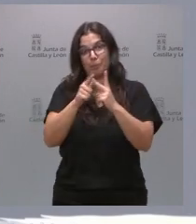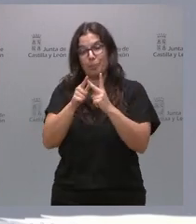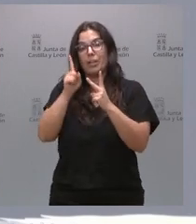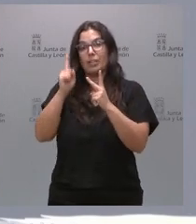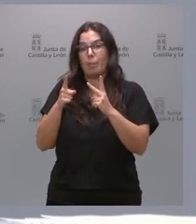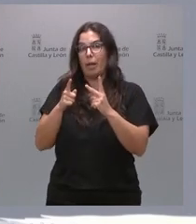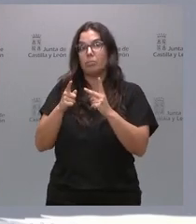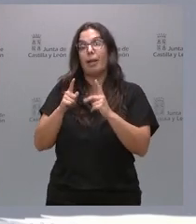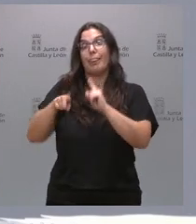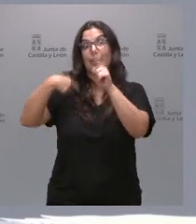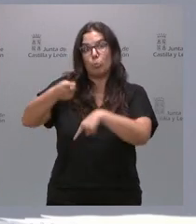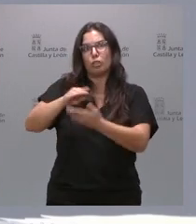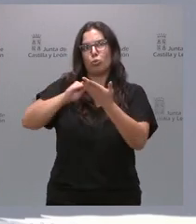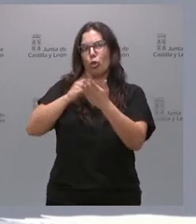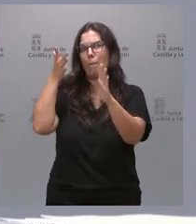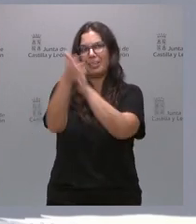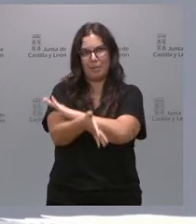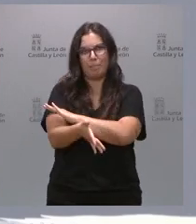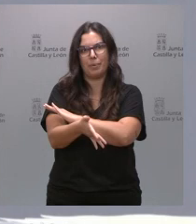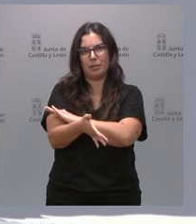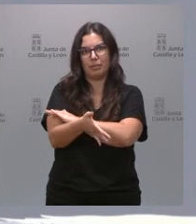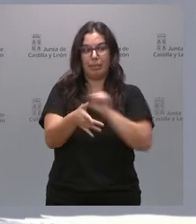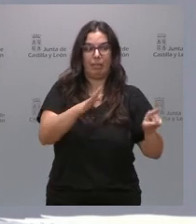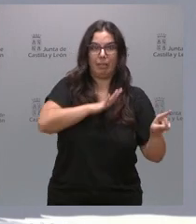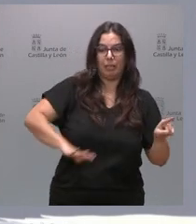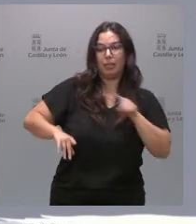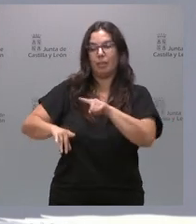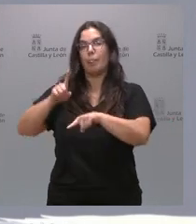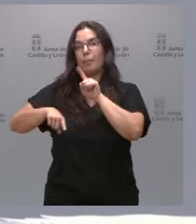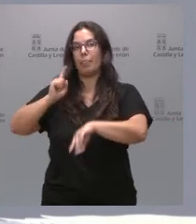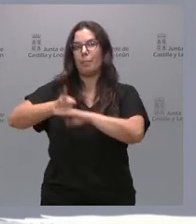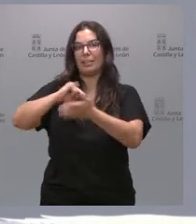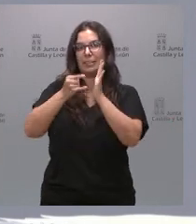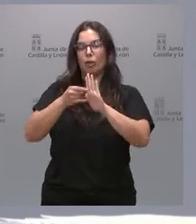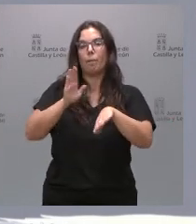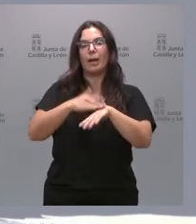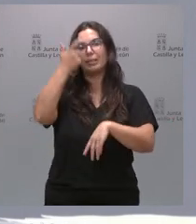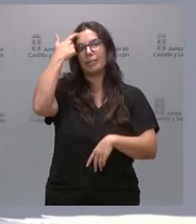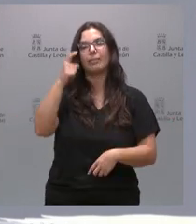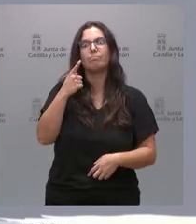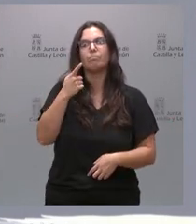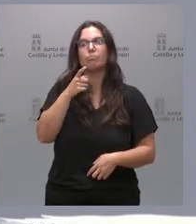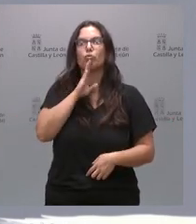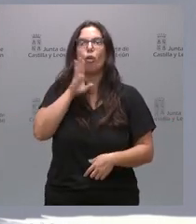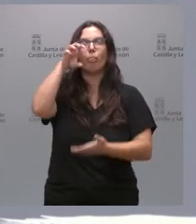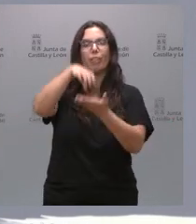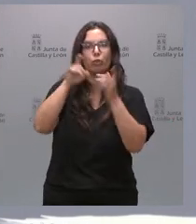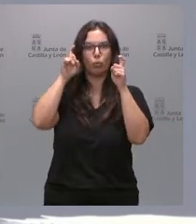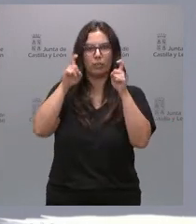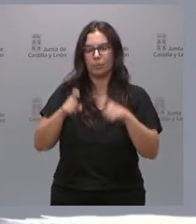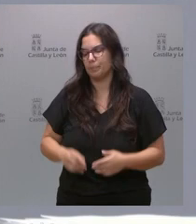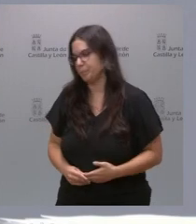demos una solución definitiva que determinarán los técnicos Cuál es la más adecuada para esta ubicación del centro educativo en